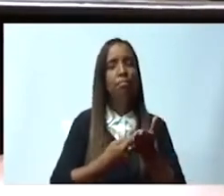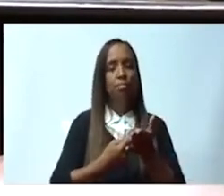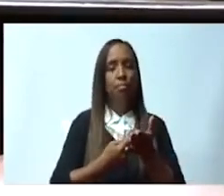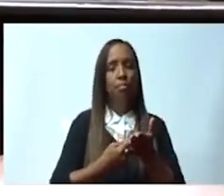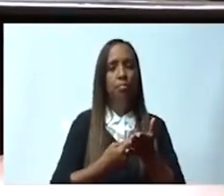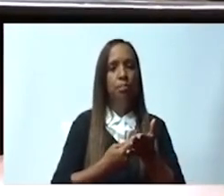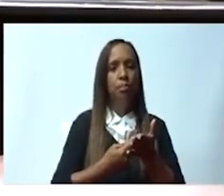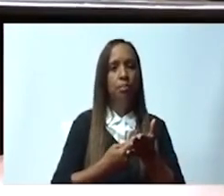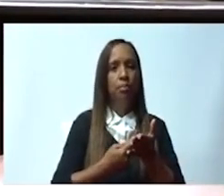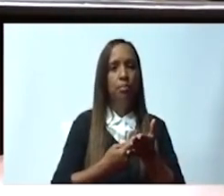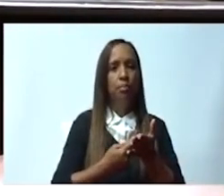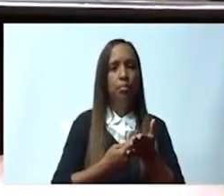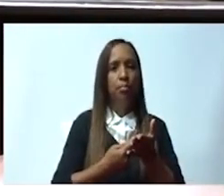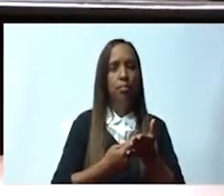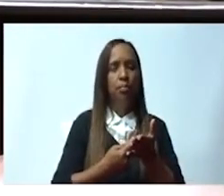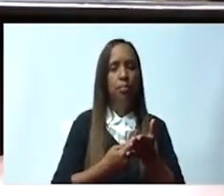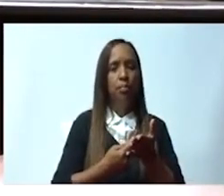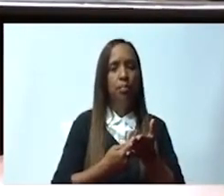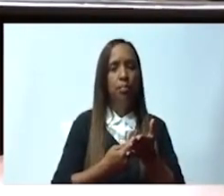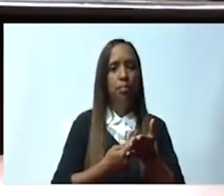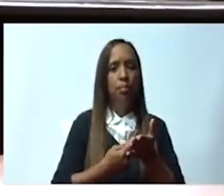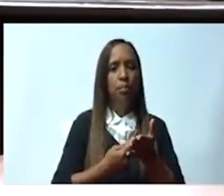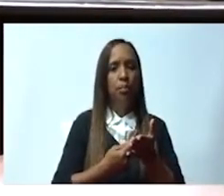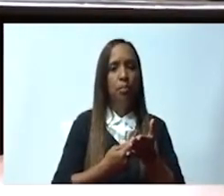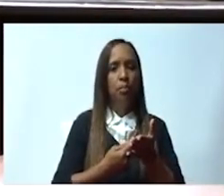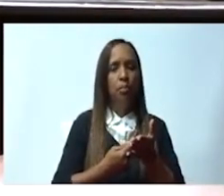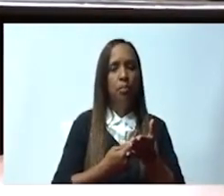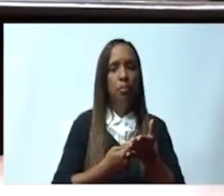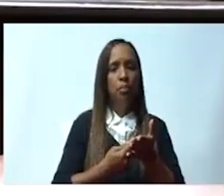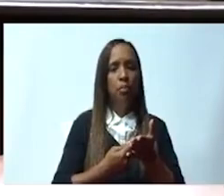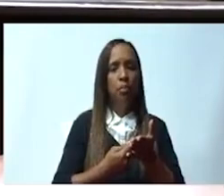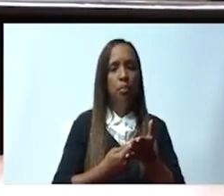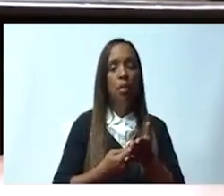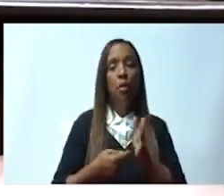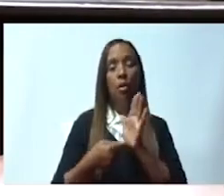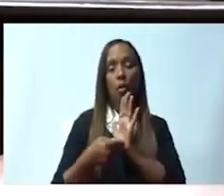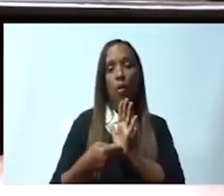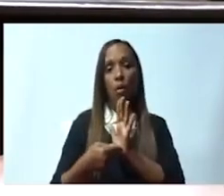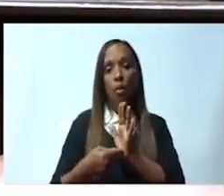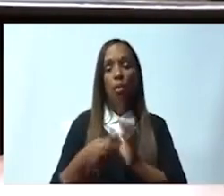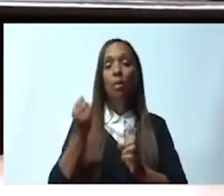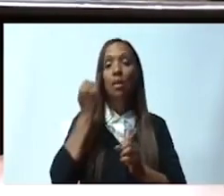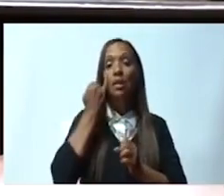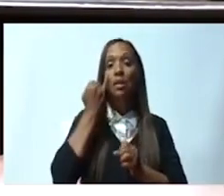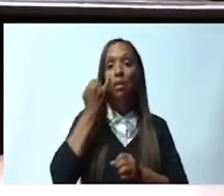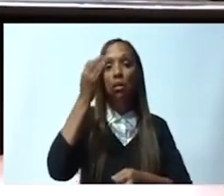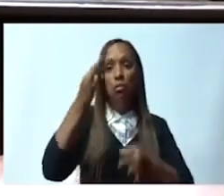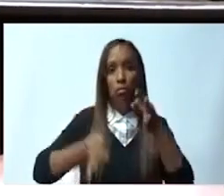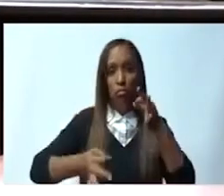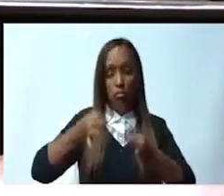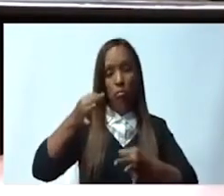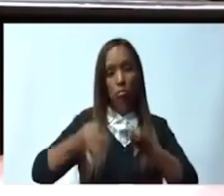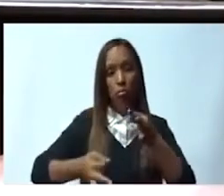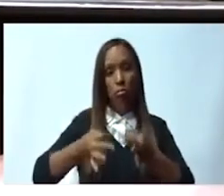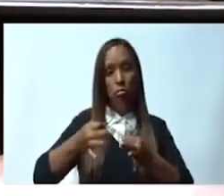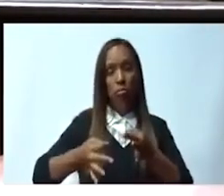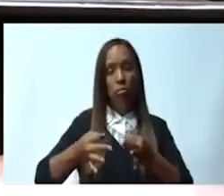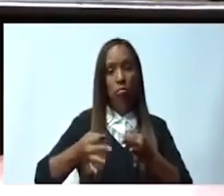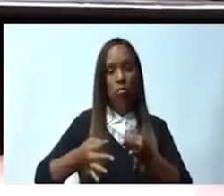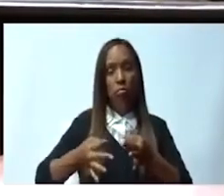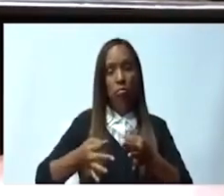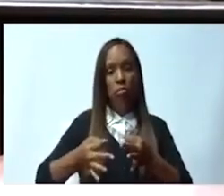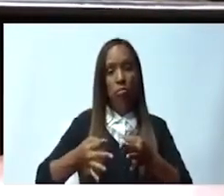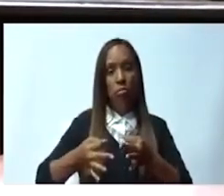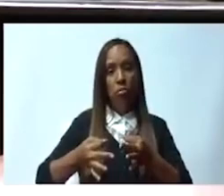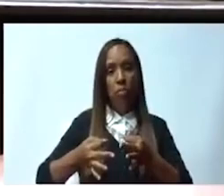los laudos judiciales, decisiones administrativas en materia de comercio, en donde habrá que resolver conflictos